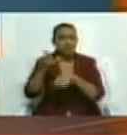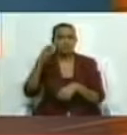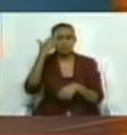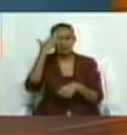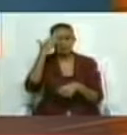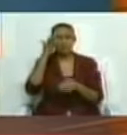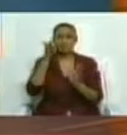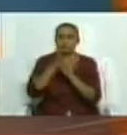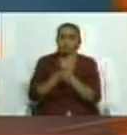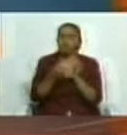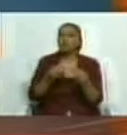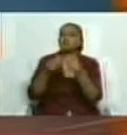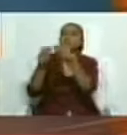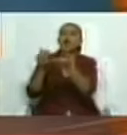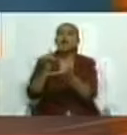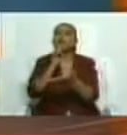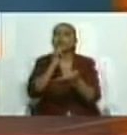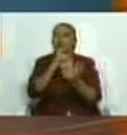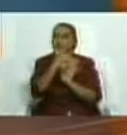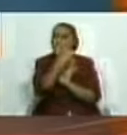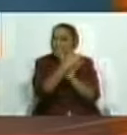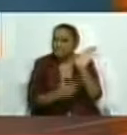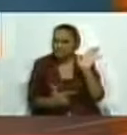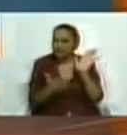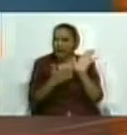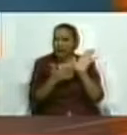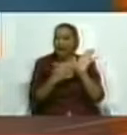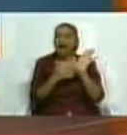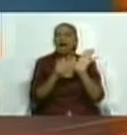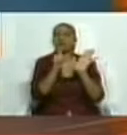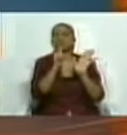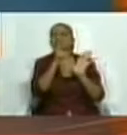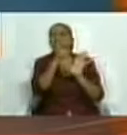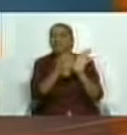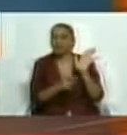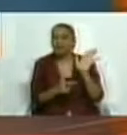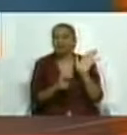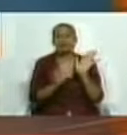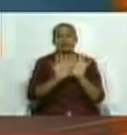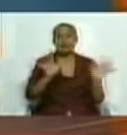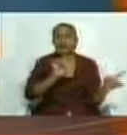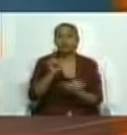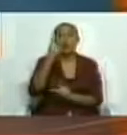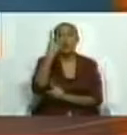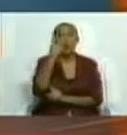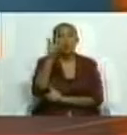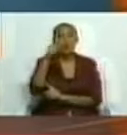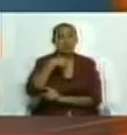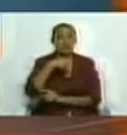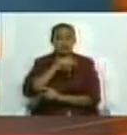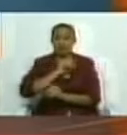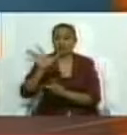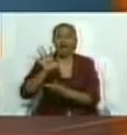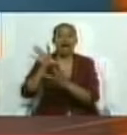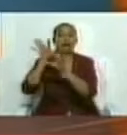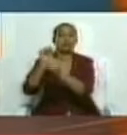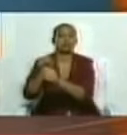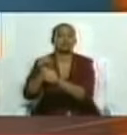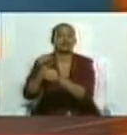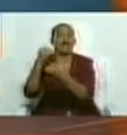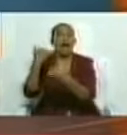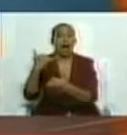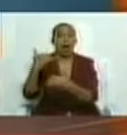hermano de niño Guerrero gerson Isaac Guerrero flores y hemos iniciado el proceso de